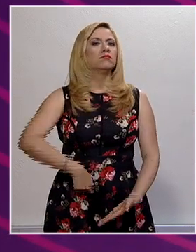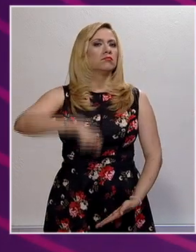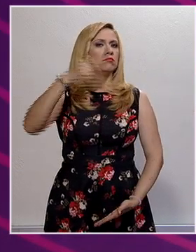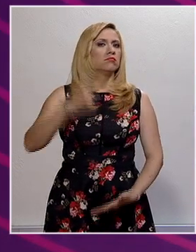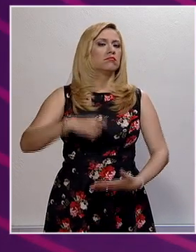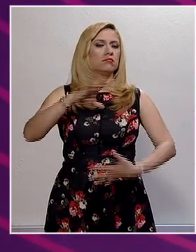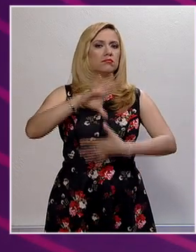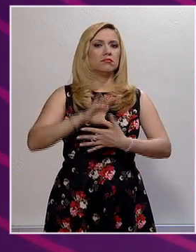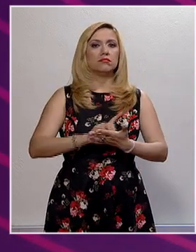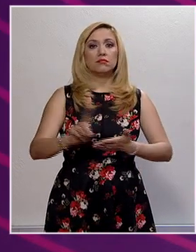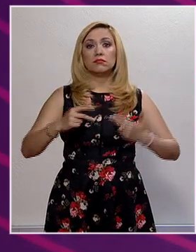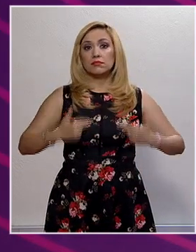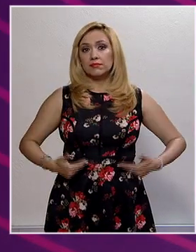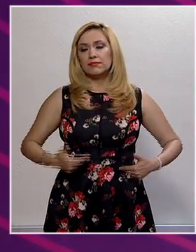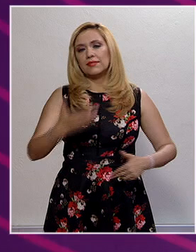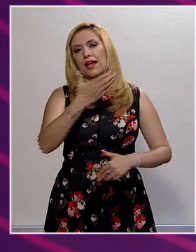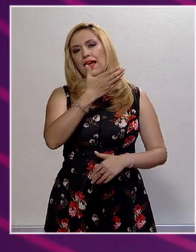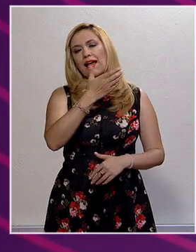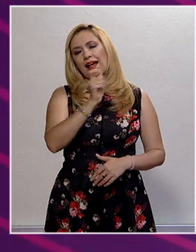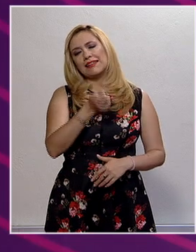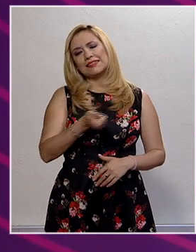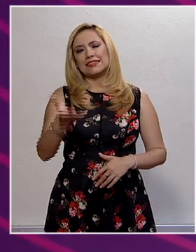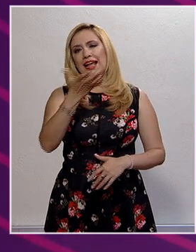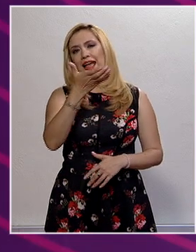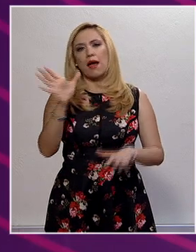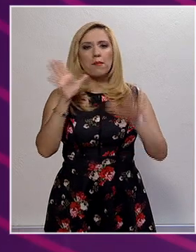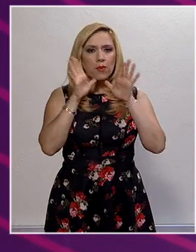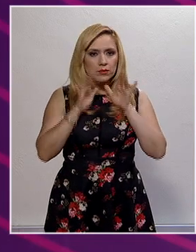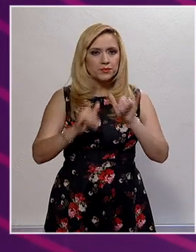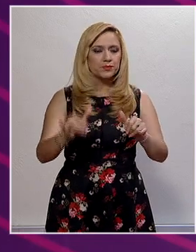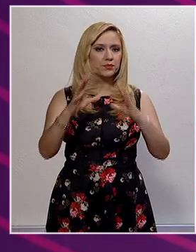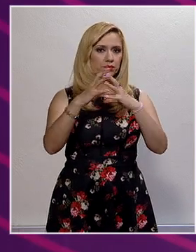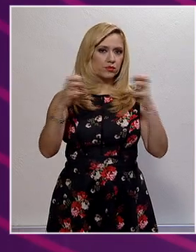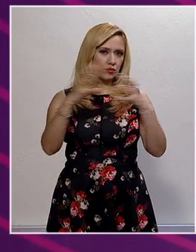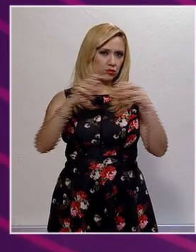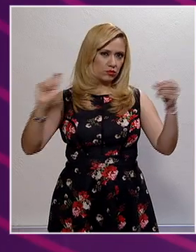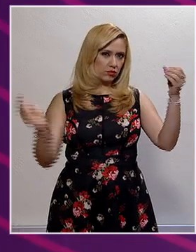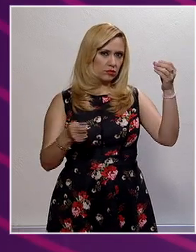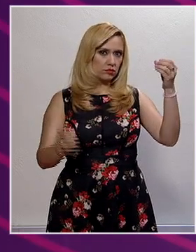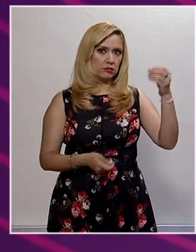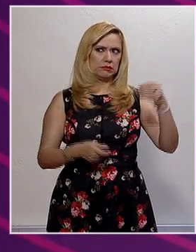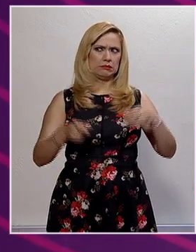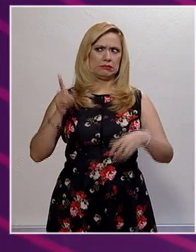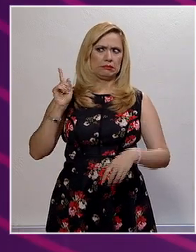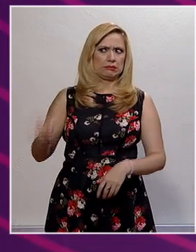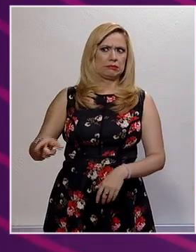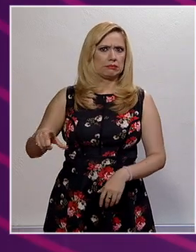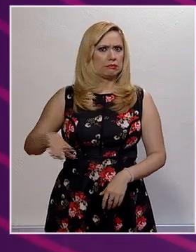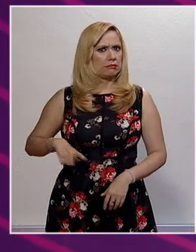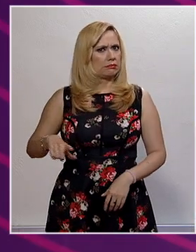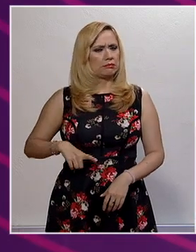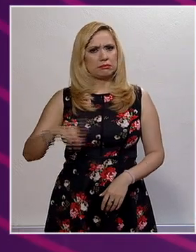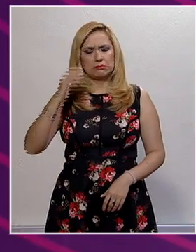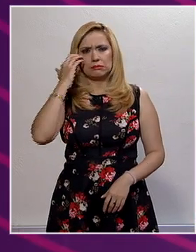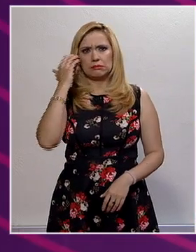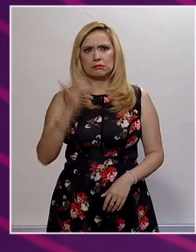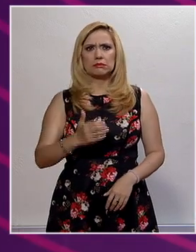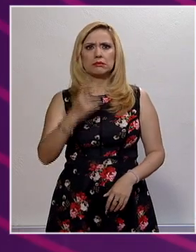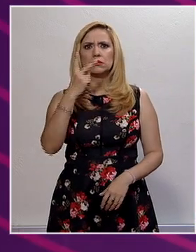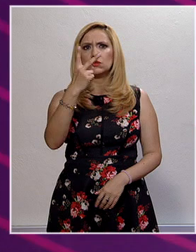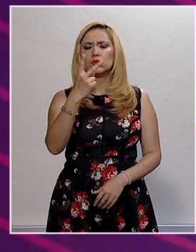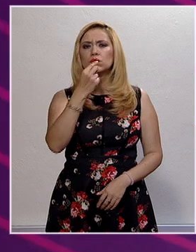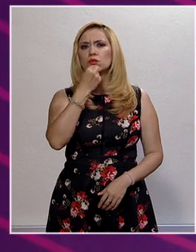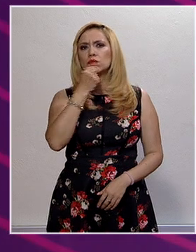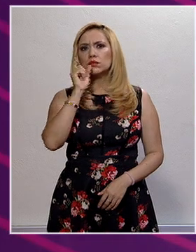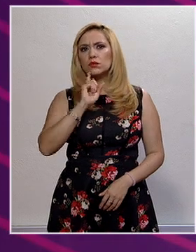Derechos Humanos, conocida como Campo Algodonero, en la que se condenó al Estado mexicano por la desaparición y muerte de 2 niñas